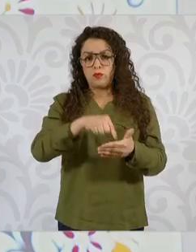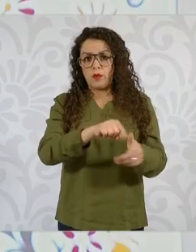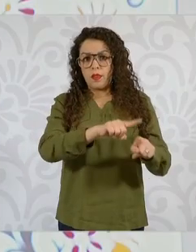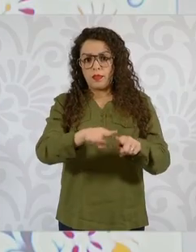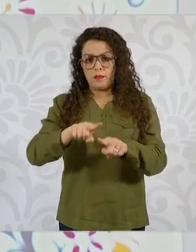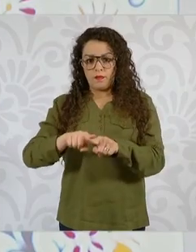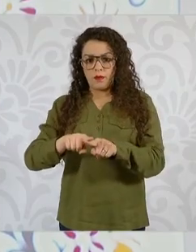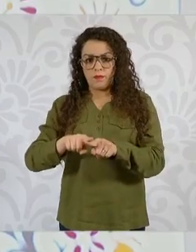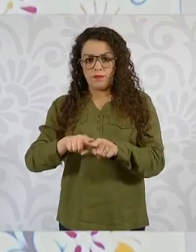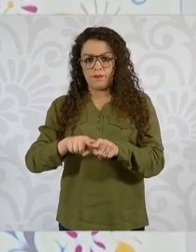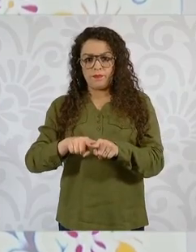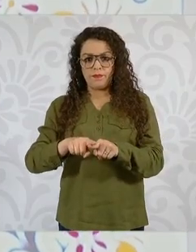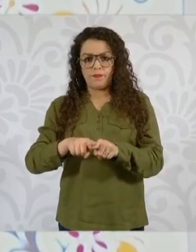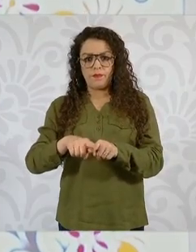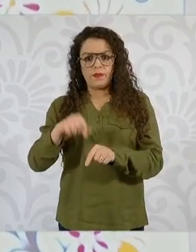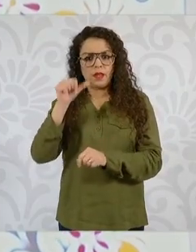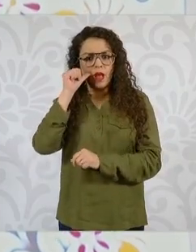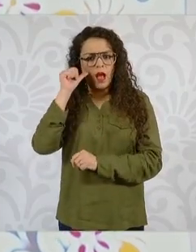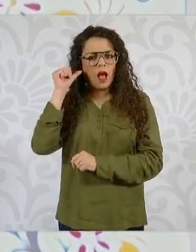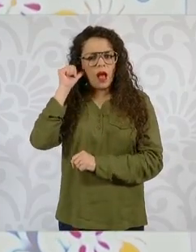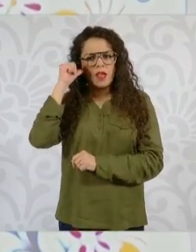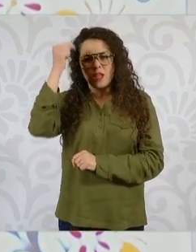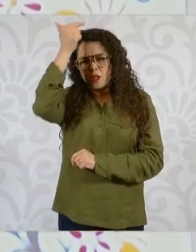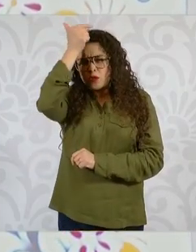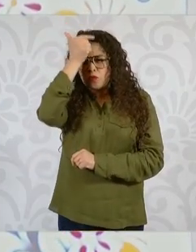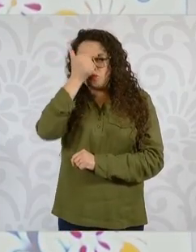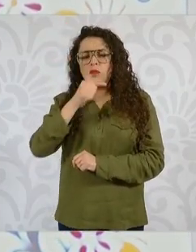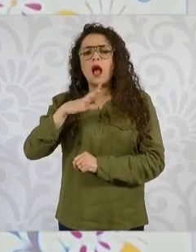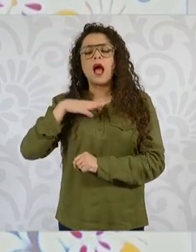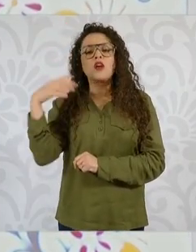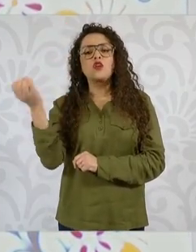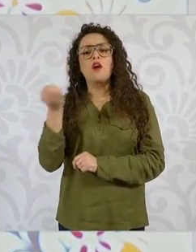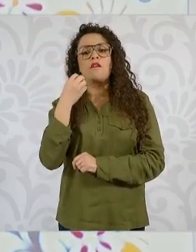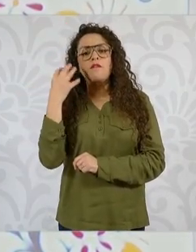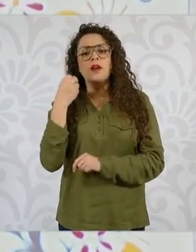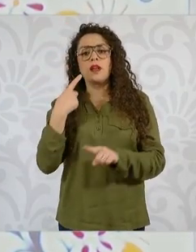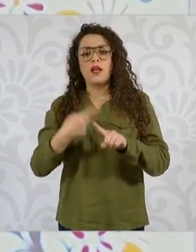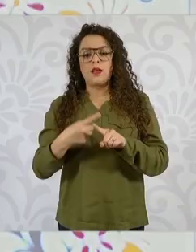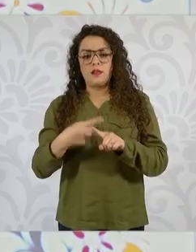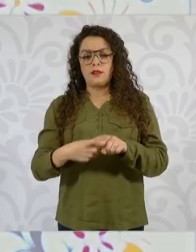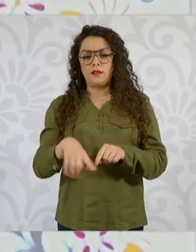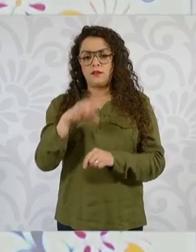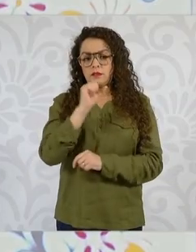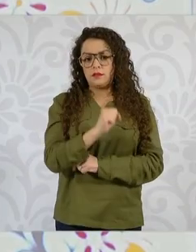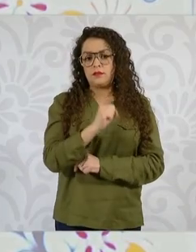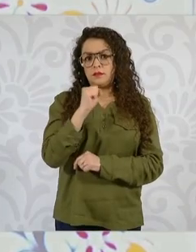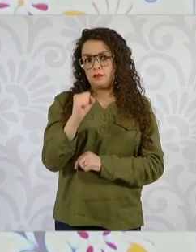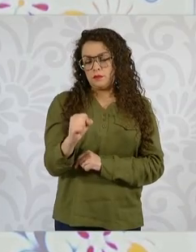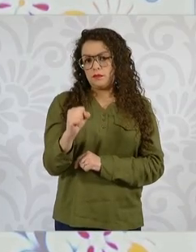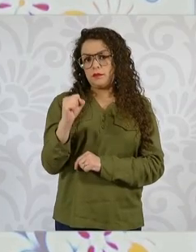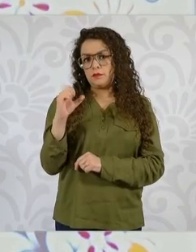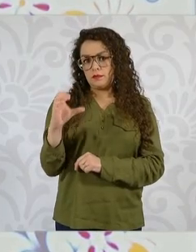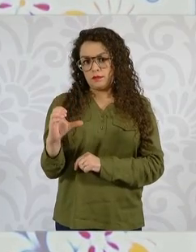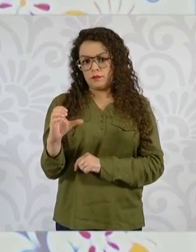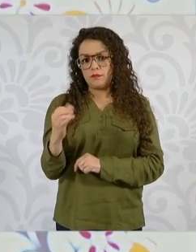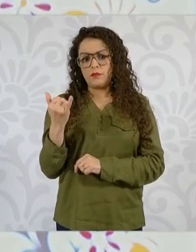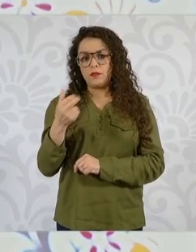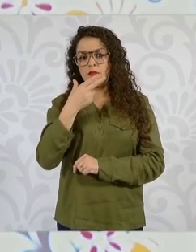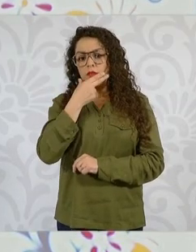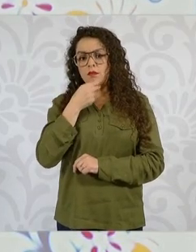creo que ayer dieron una conferencia de prensa ya muy noche el secretario de seguridad de la ciudad y el fiscal